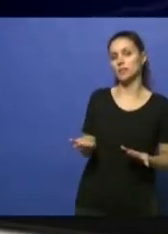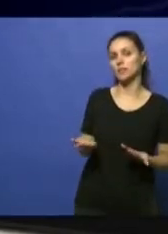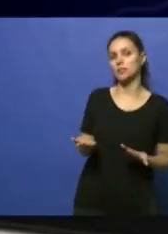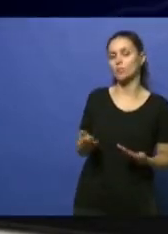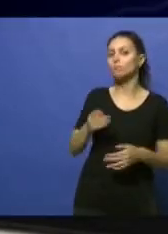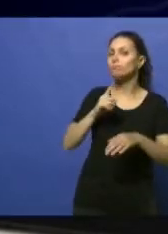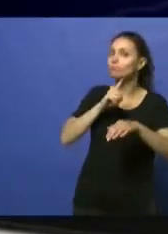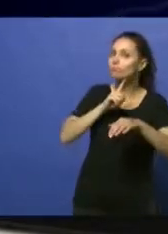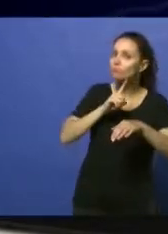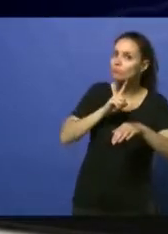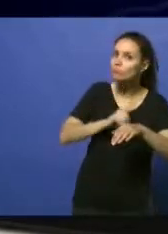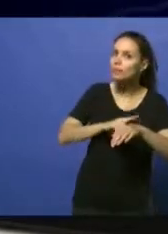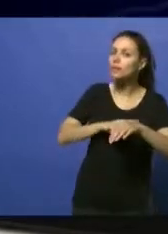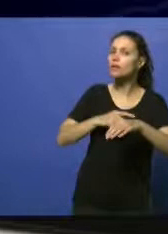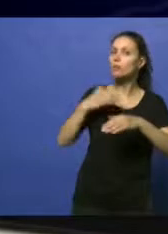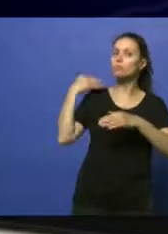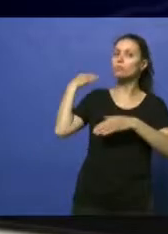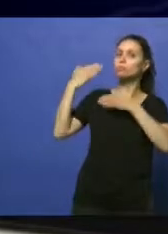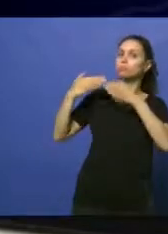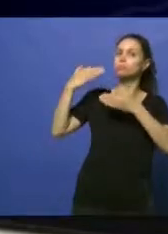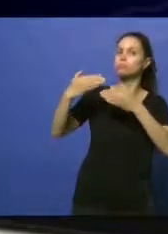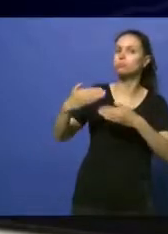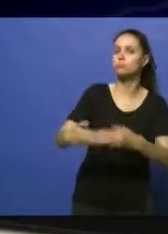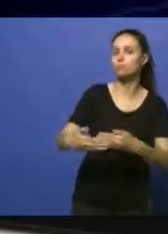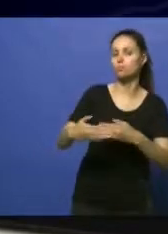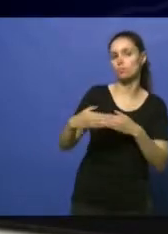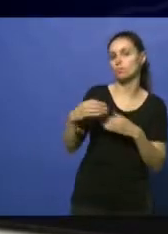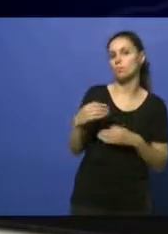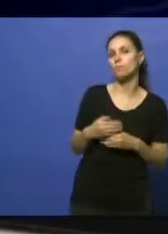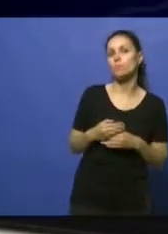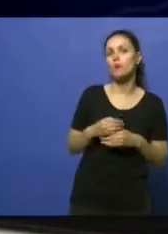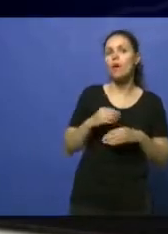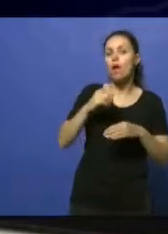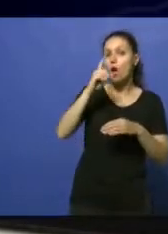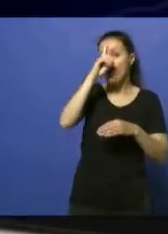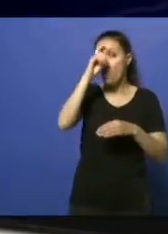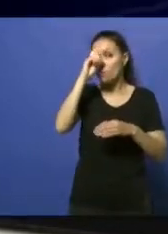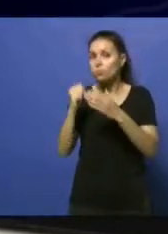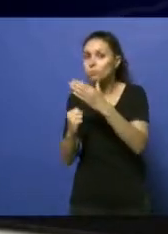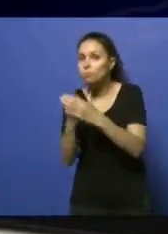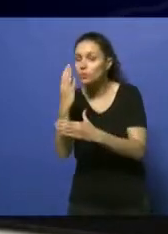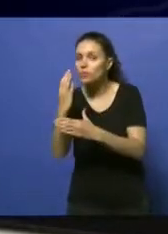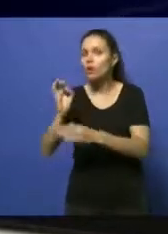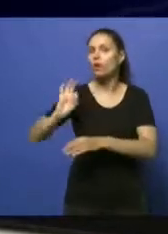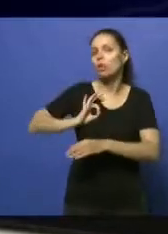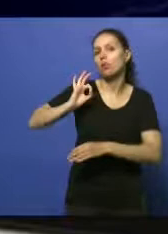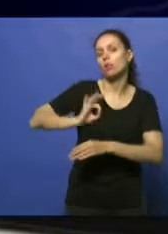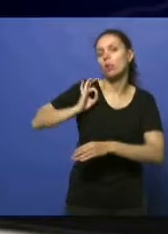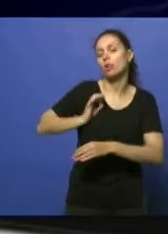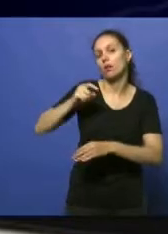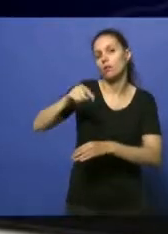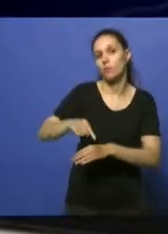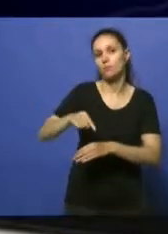es importante que ha pasado. ¿Desde cuánto tiempo estamos hablando de la inauguración del hospital? Años. Y parte de lo que se preveía para el